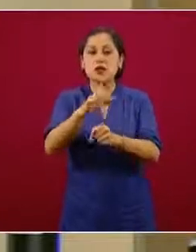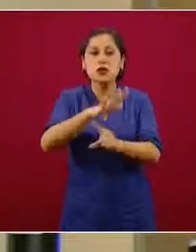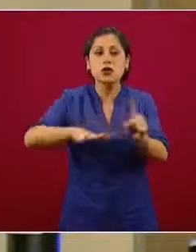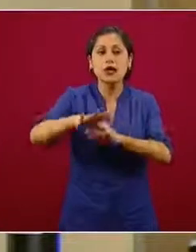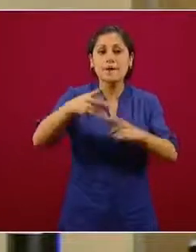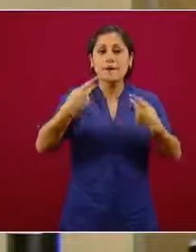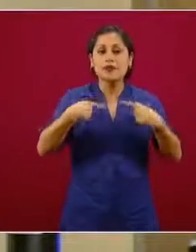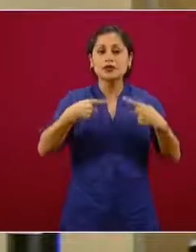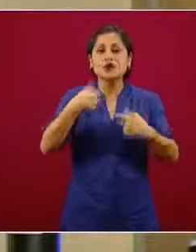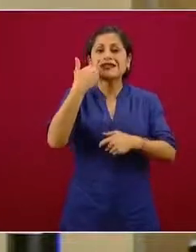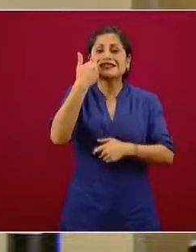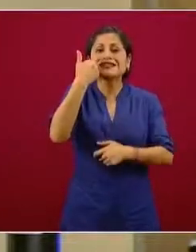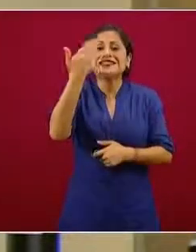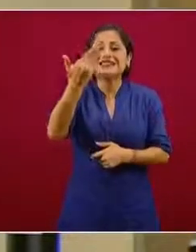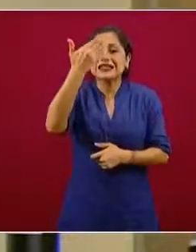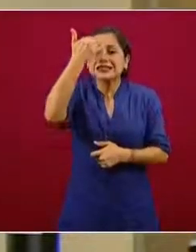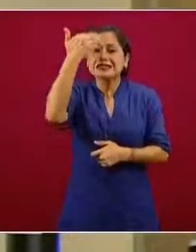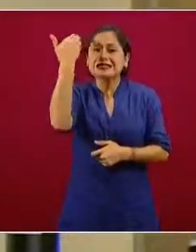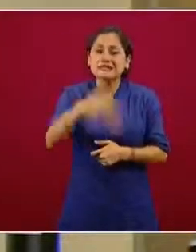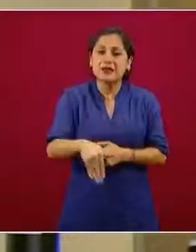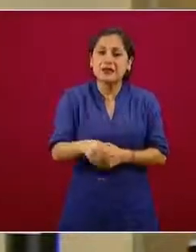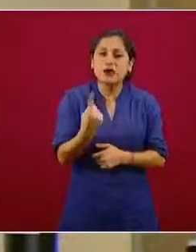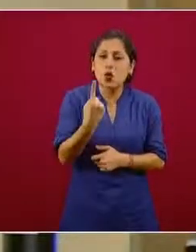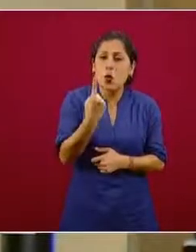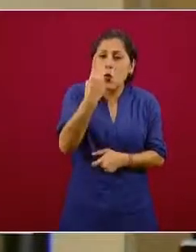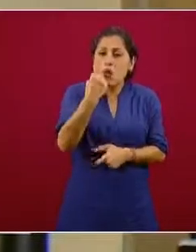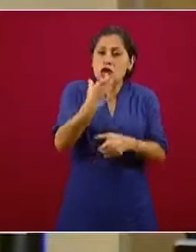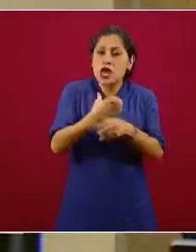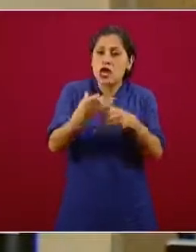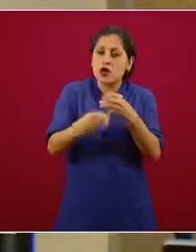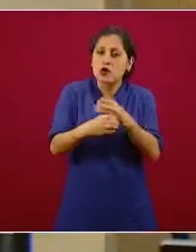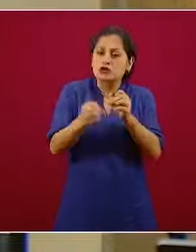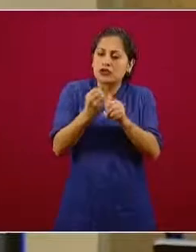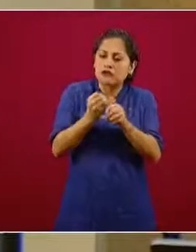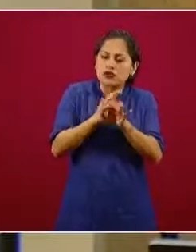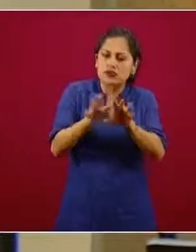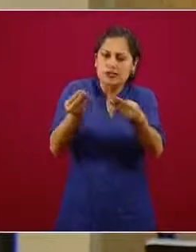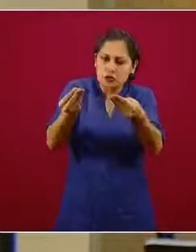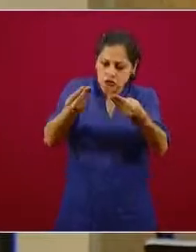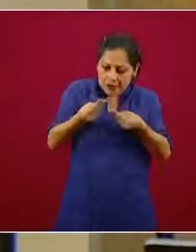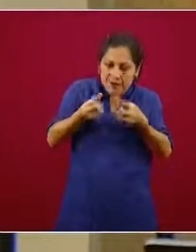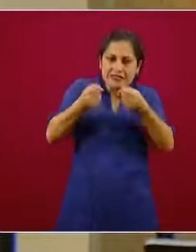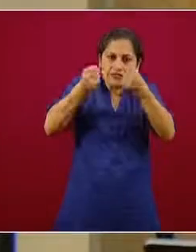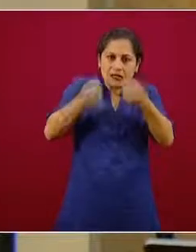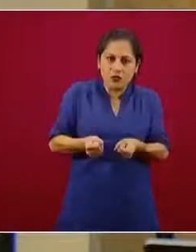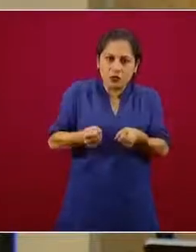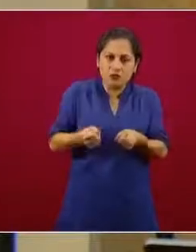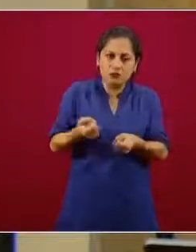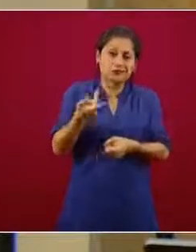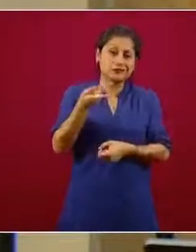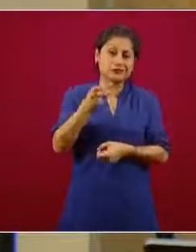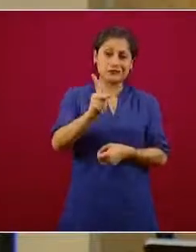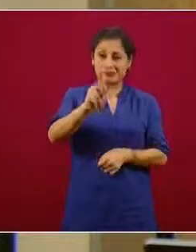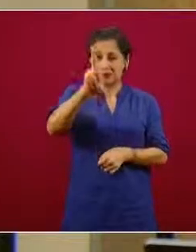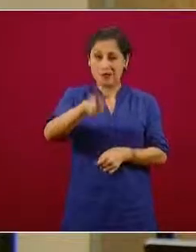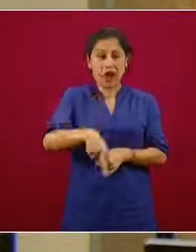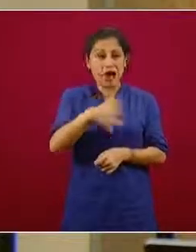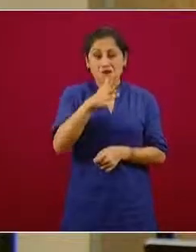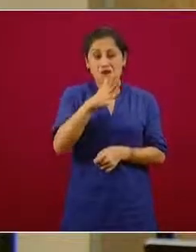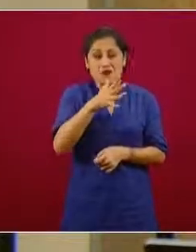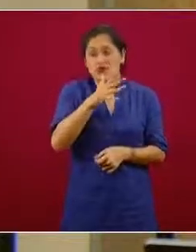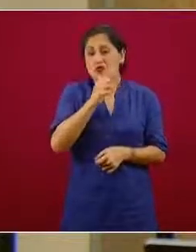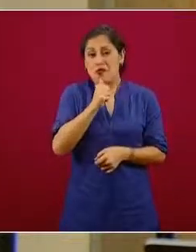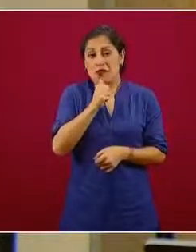una sola idea de lo que ocurre en un solo momento con absoluta certidumbre, pero así no funciona la realidad y así no